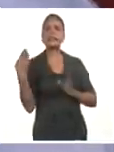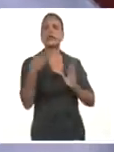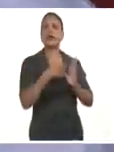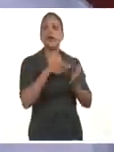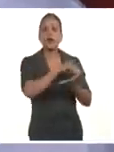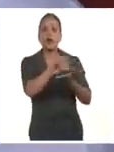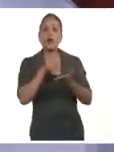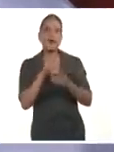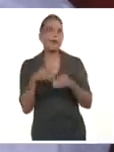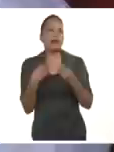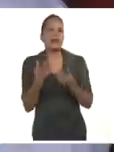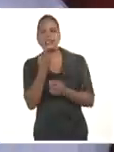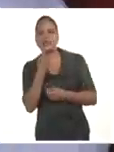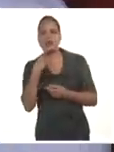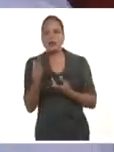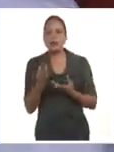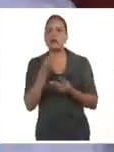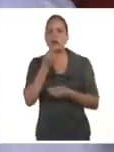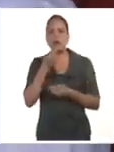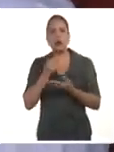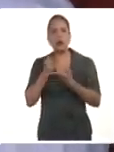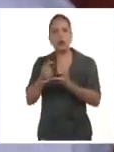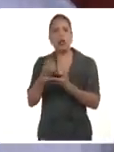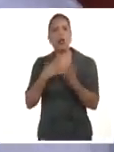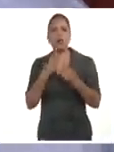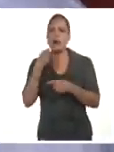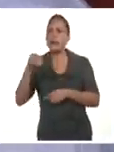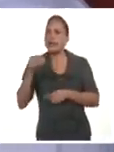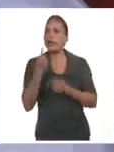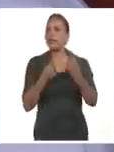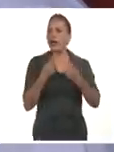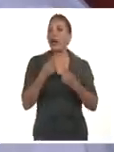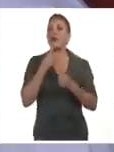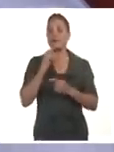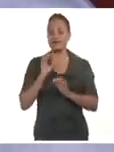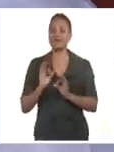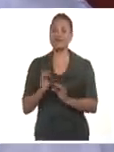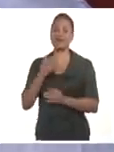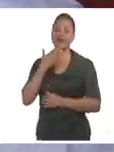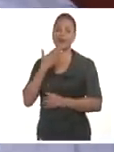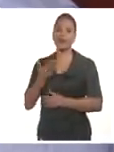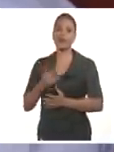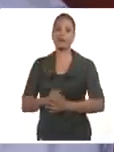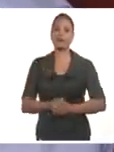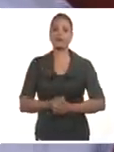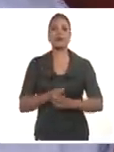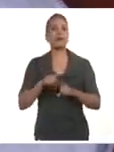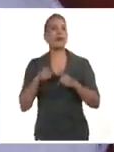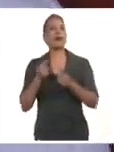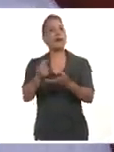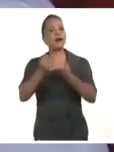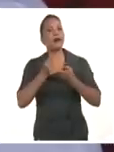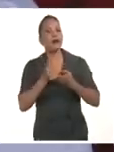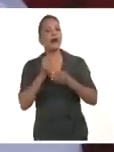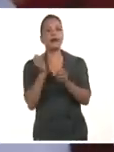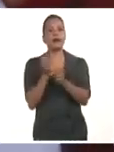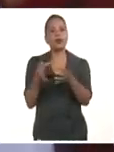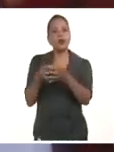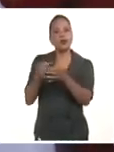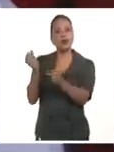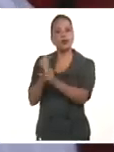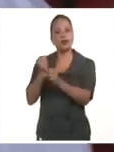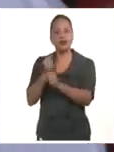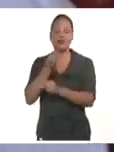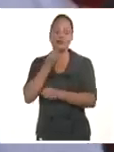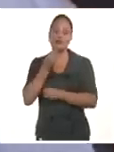para ofrecer la ayuda desinteresada de alguna merienda, algún refresco, en función también de ayudar y proteger la fuerza de estos que están tratando de salvar la vida